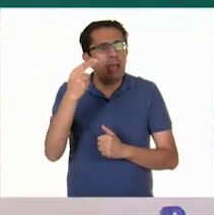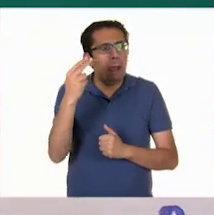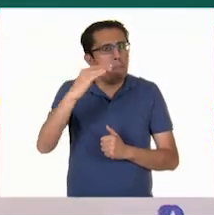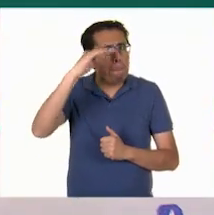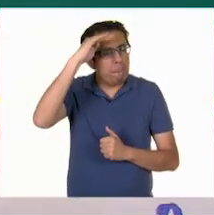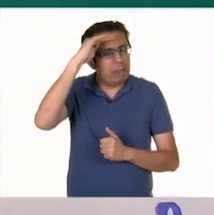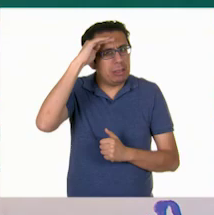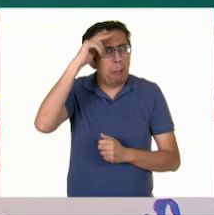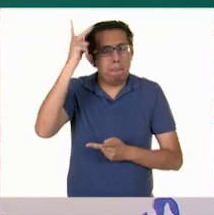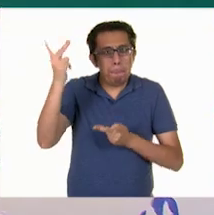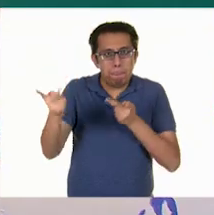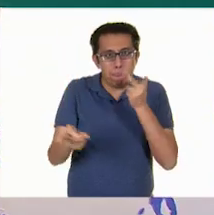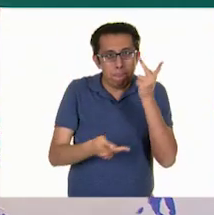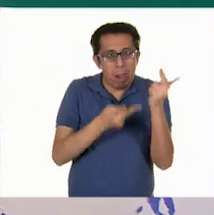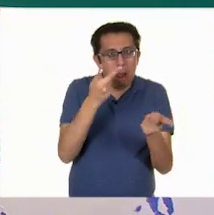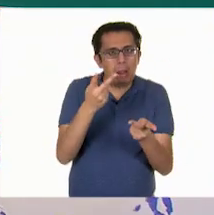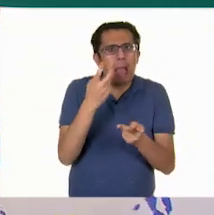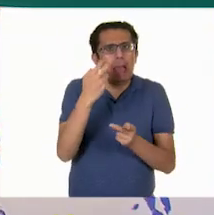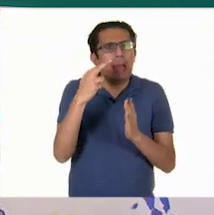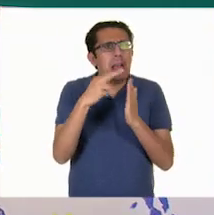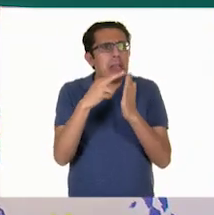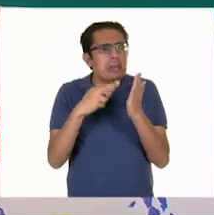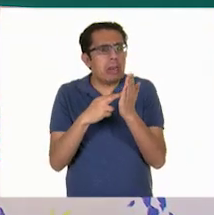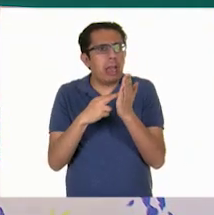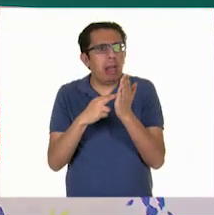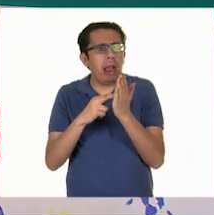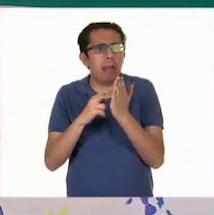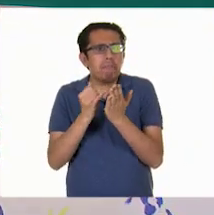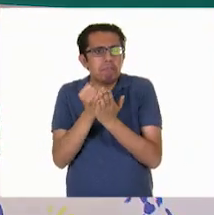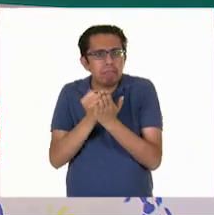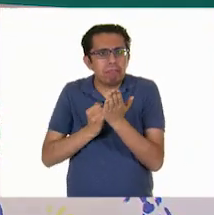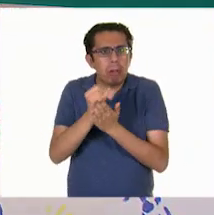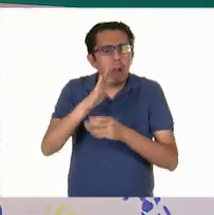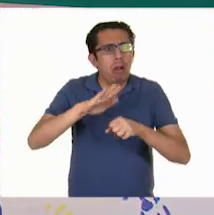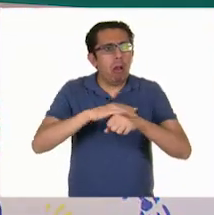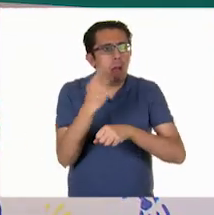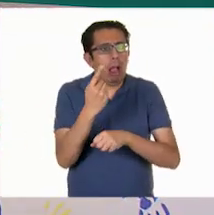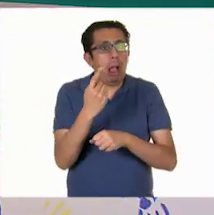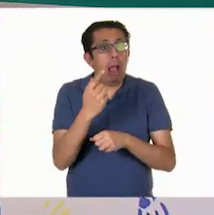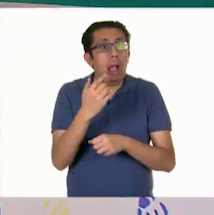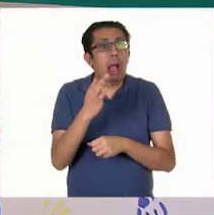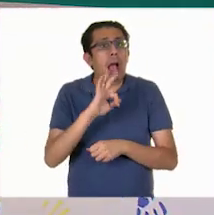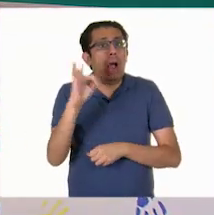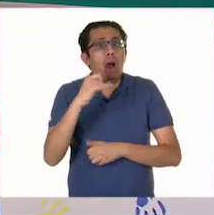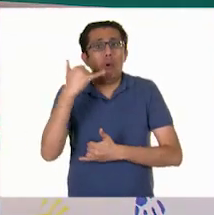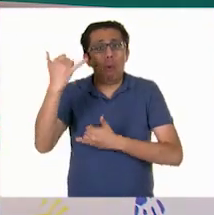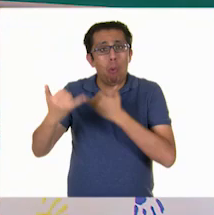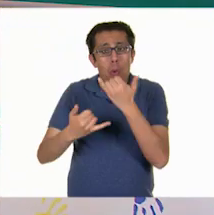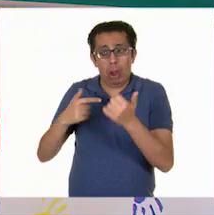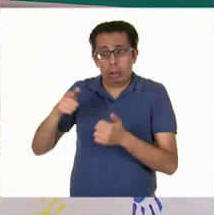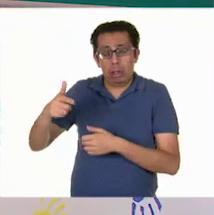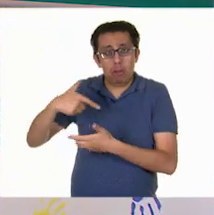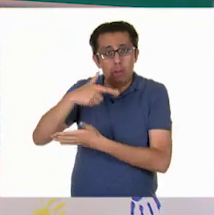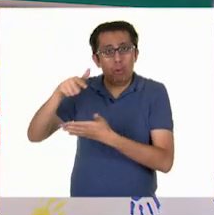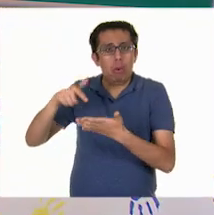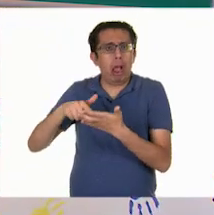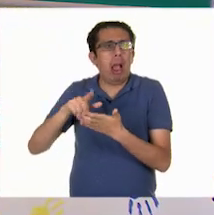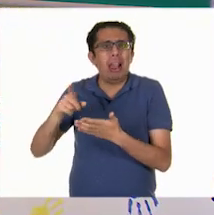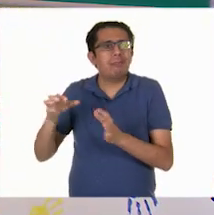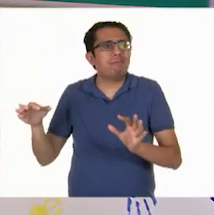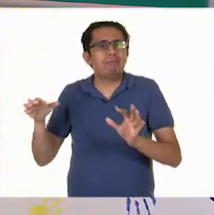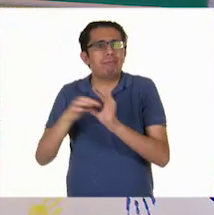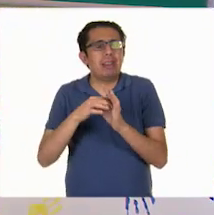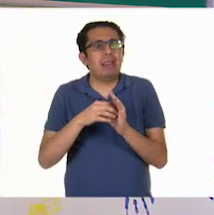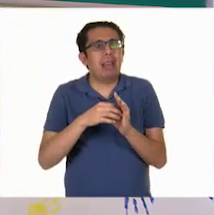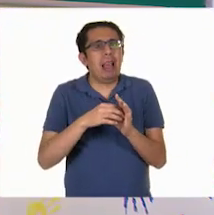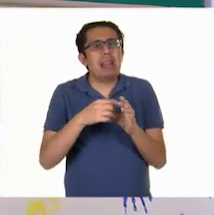o preguntar por qué se decidió esa regla. A lo mejor los juegos de esa área no son propios para niñas y niños más grandes. Y esto